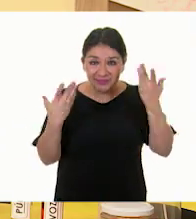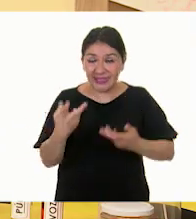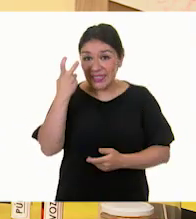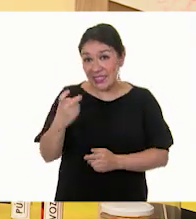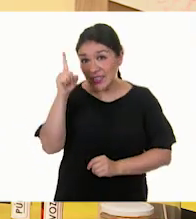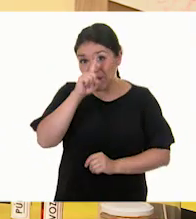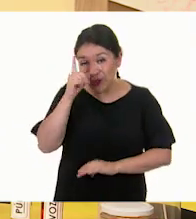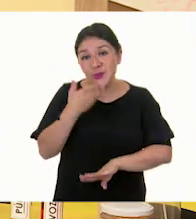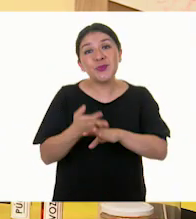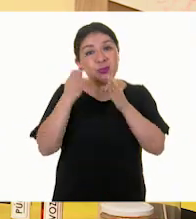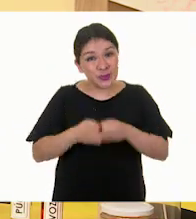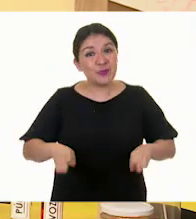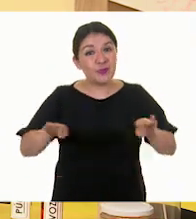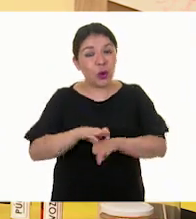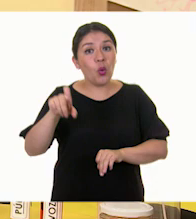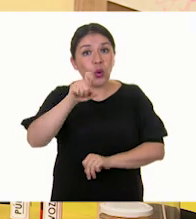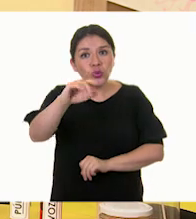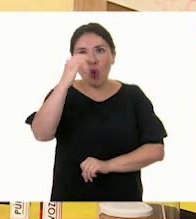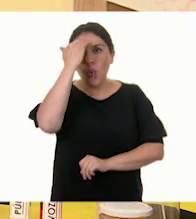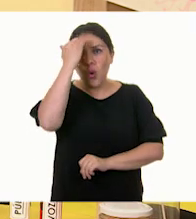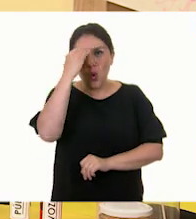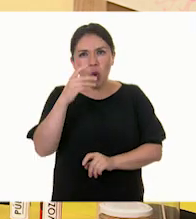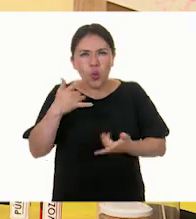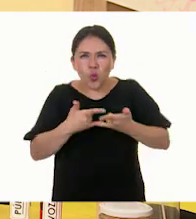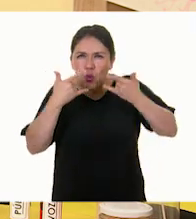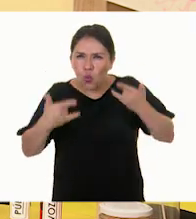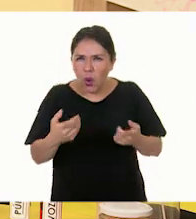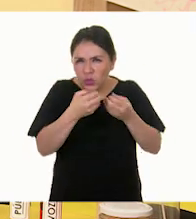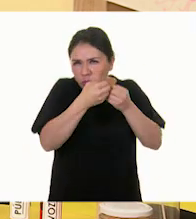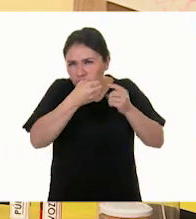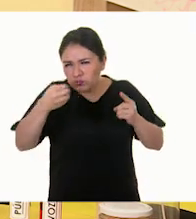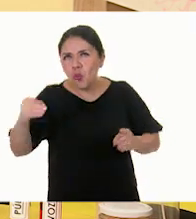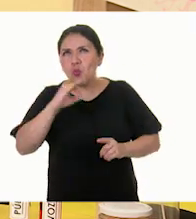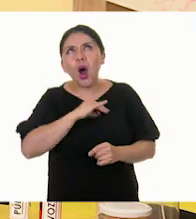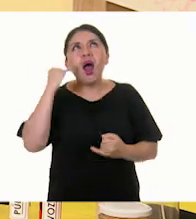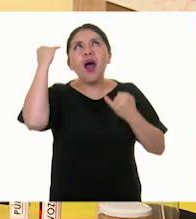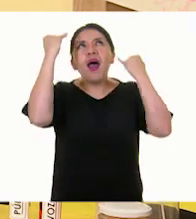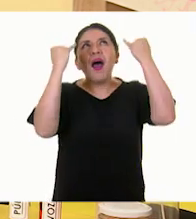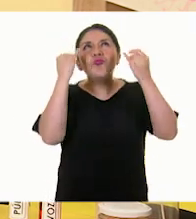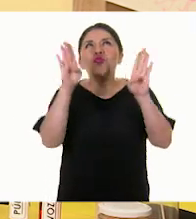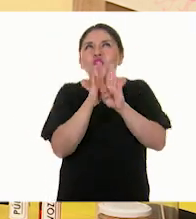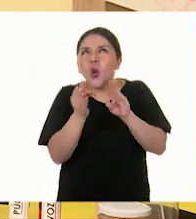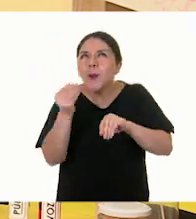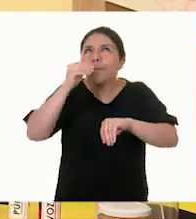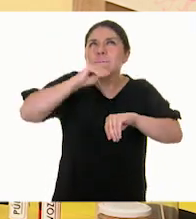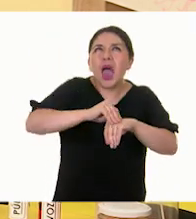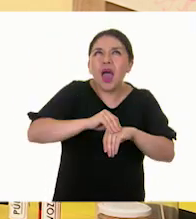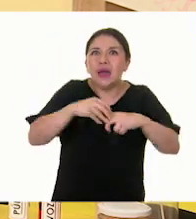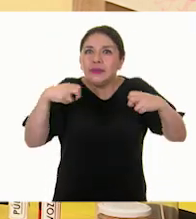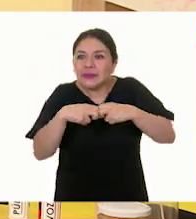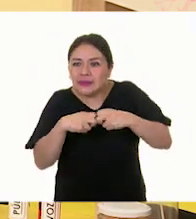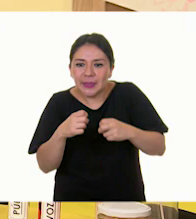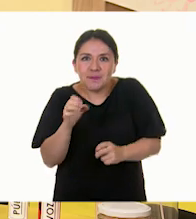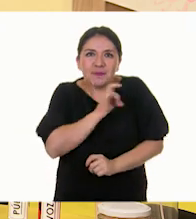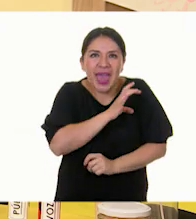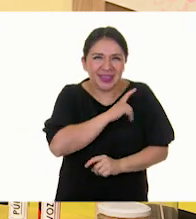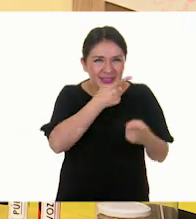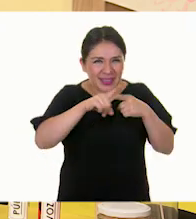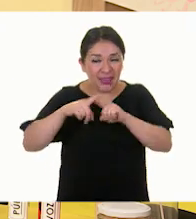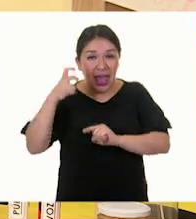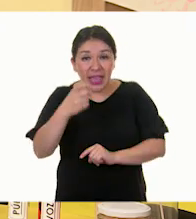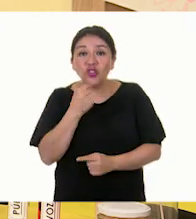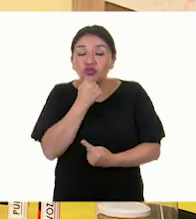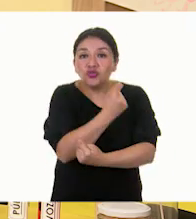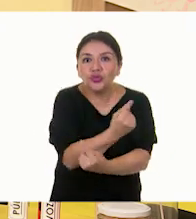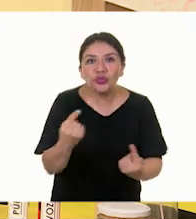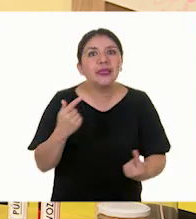muy importante. Cuando conoces un cuento, puedes imaginarte la escena y ponerle más suspenso y emoción. Eso a las niñas